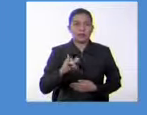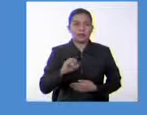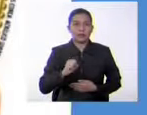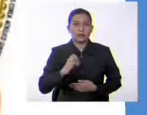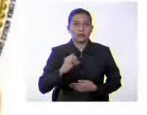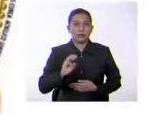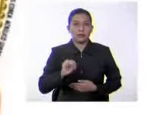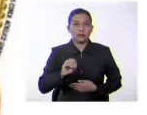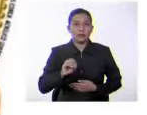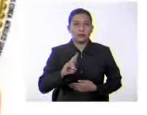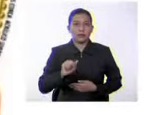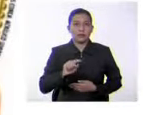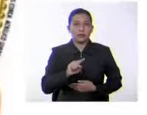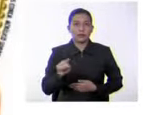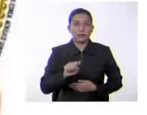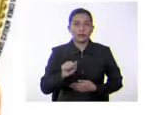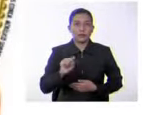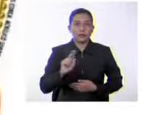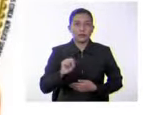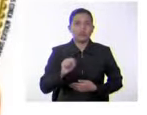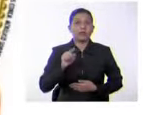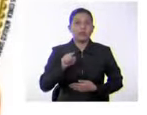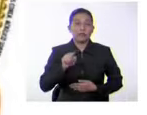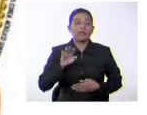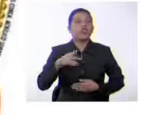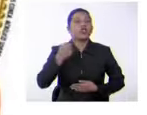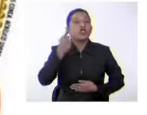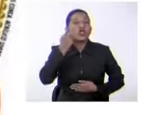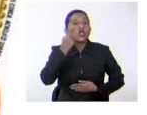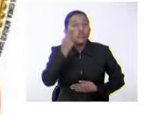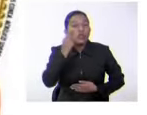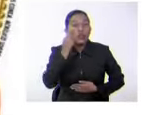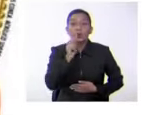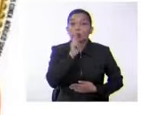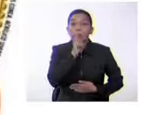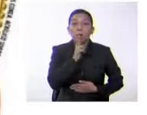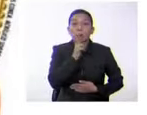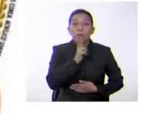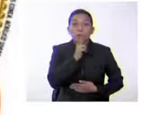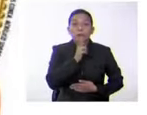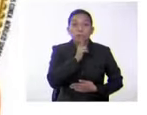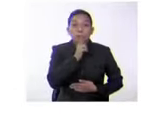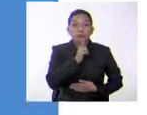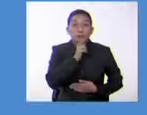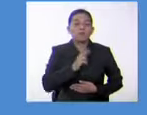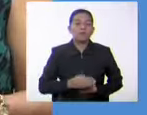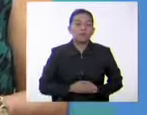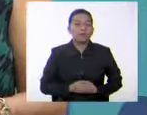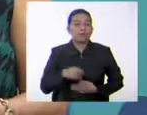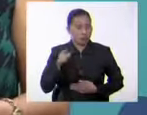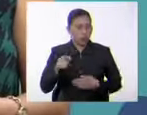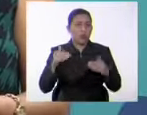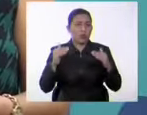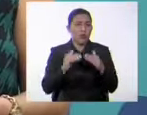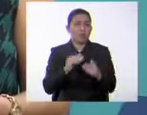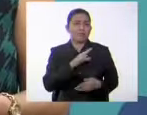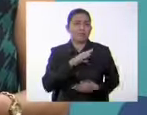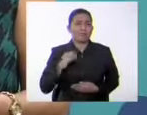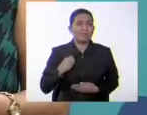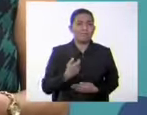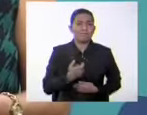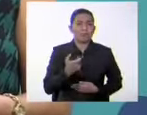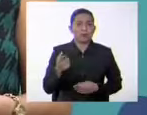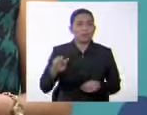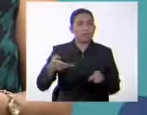hondureño, ¿verdad?, que también es de familia acomodada y entra en esta pelea por las ideas liberales, ¿verdad? La justicia,